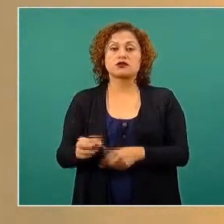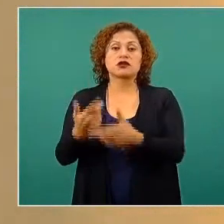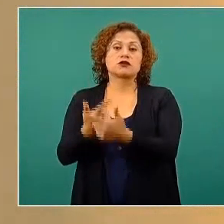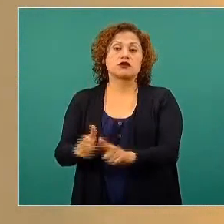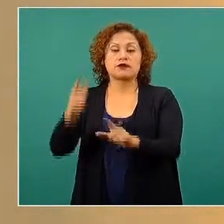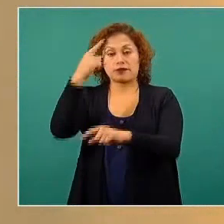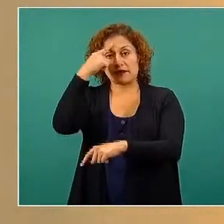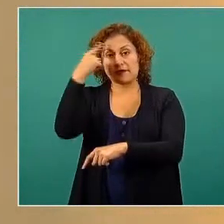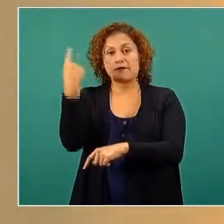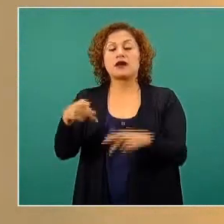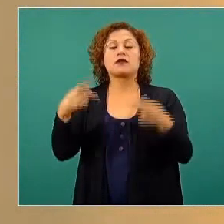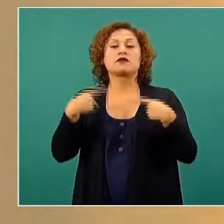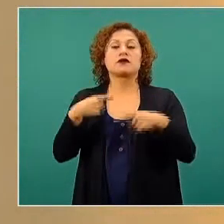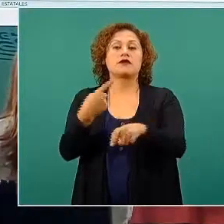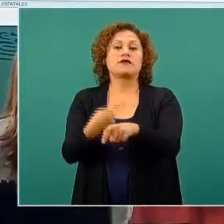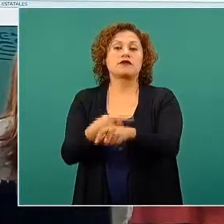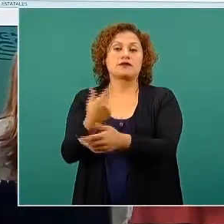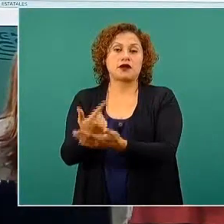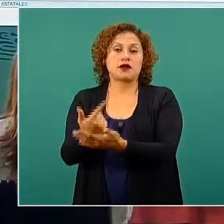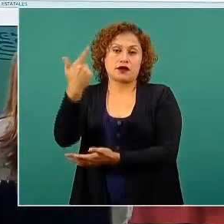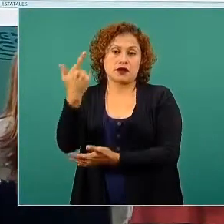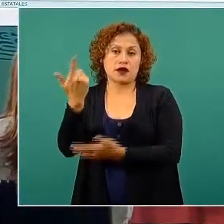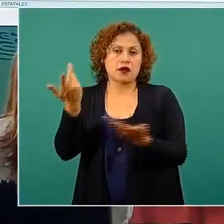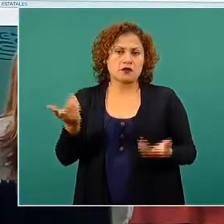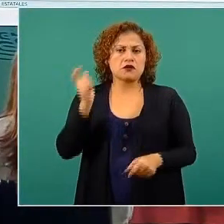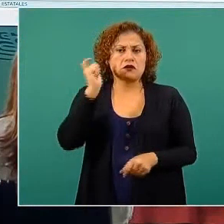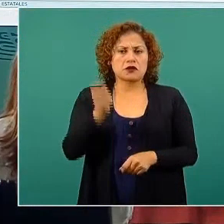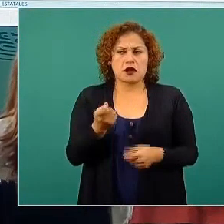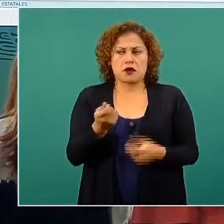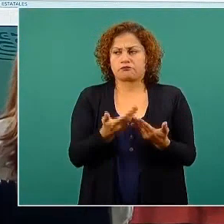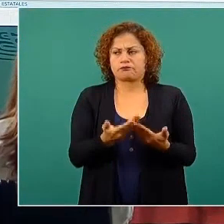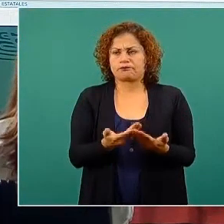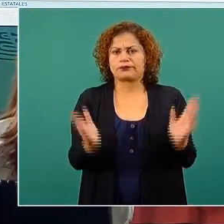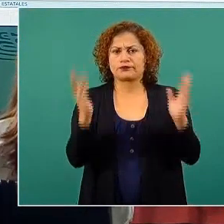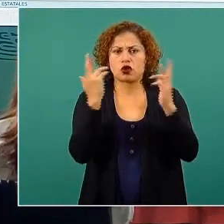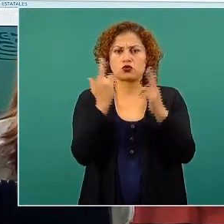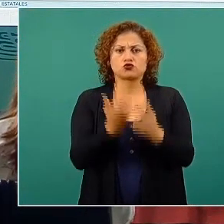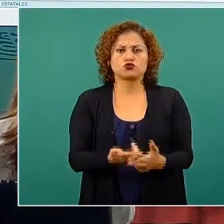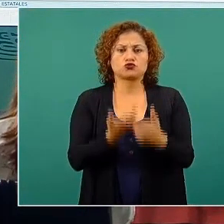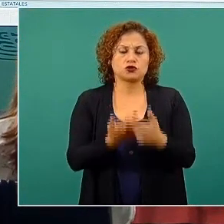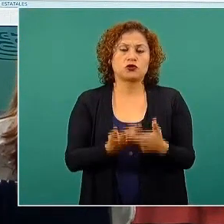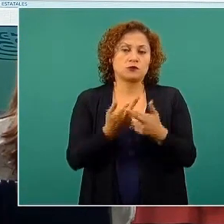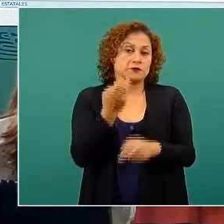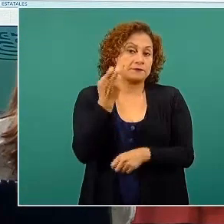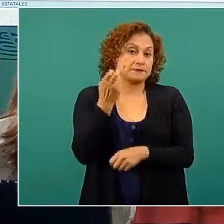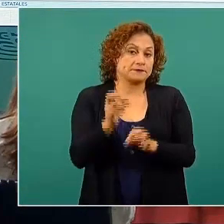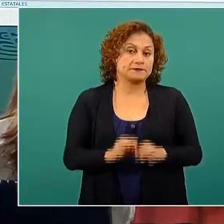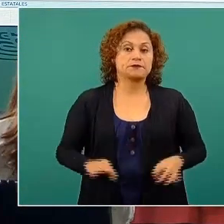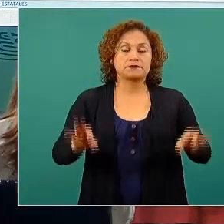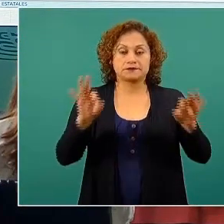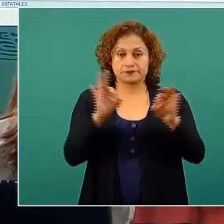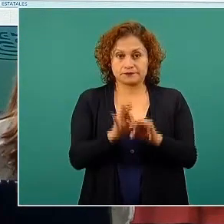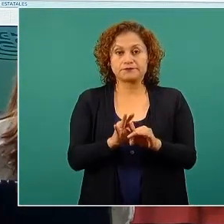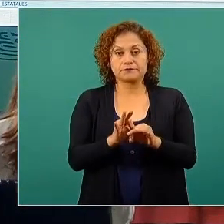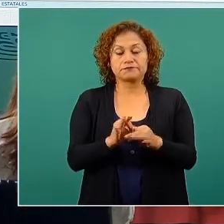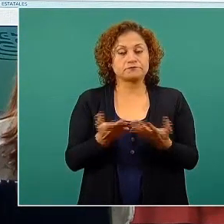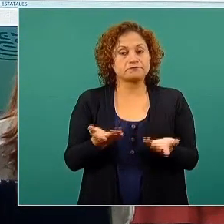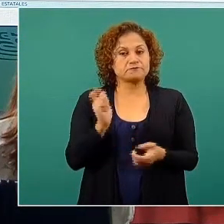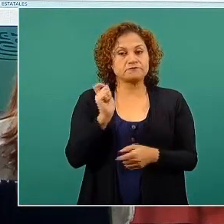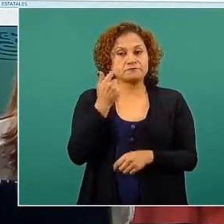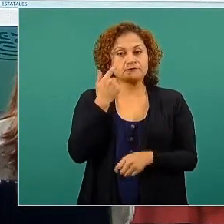una disponibilidad hospitalaria sumamente amplia y que esto en lo que es en lo que se traduce